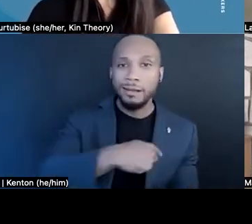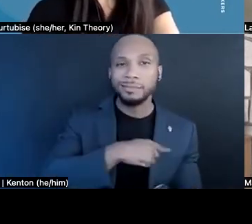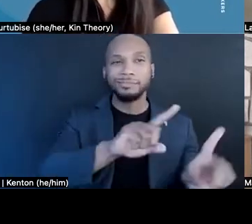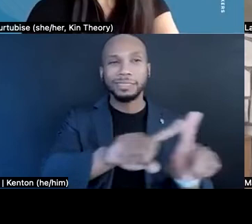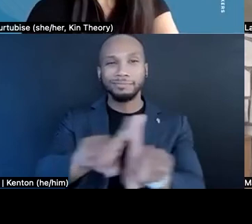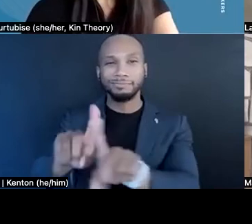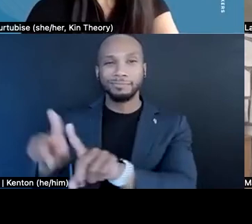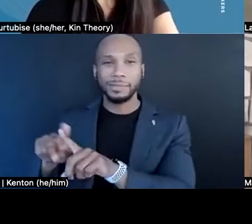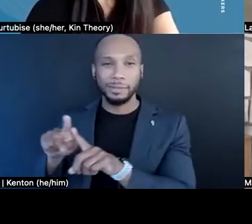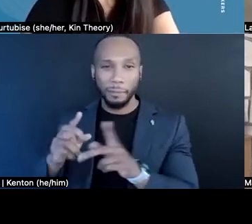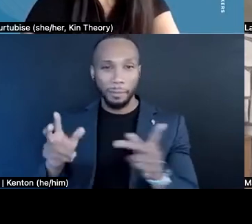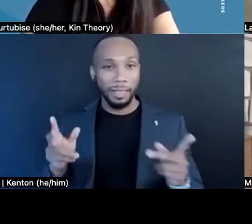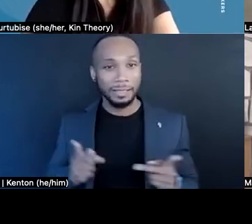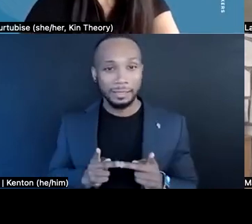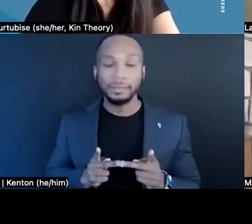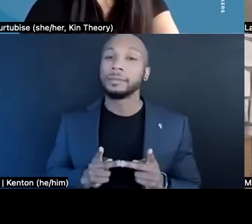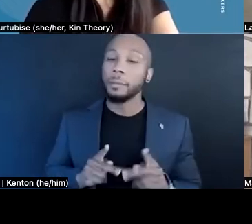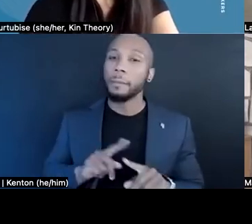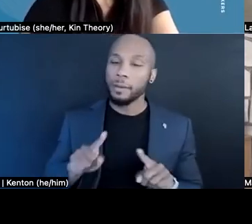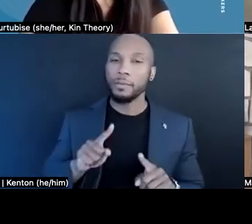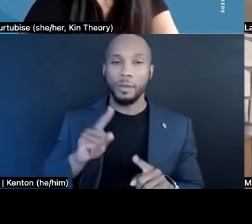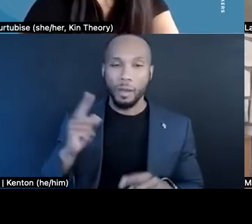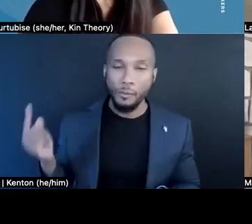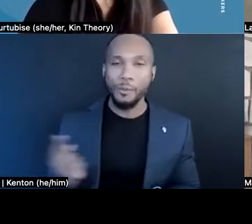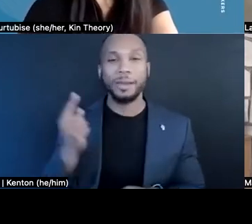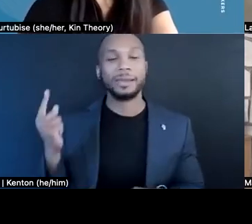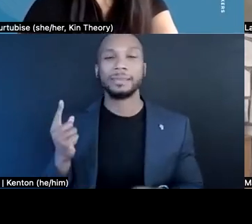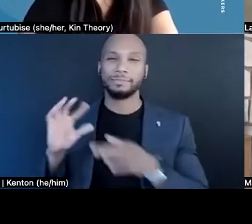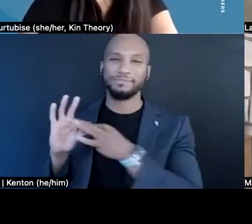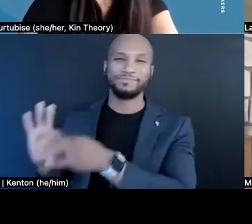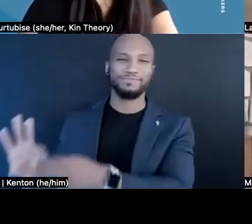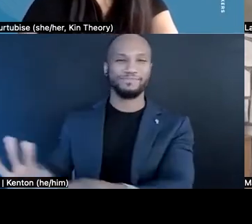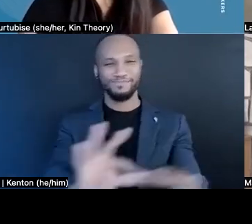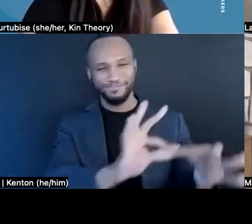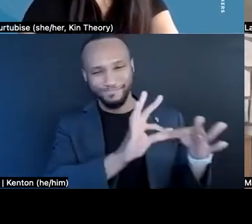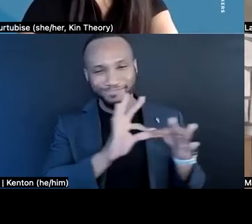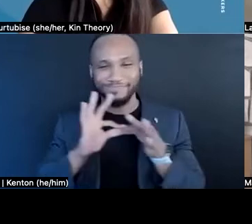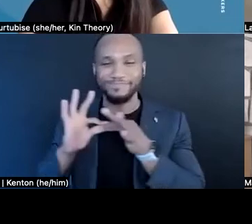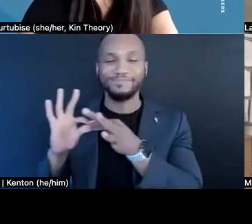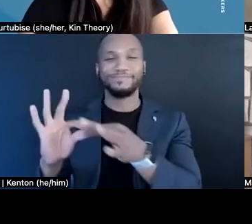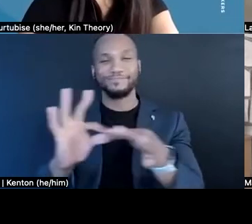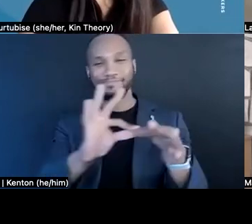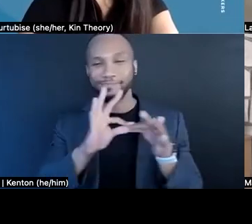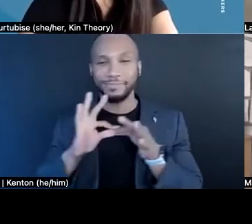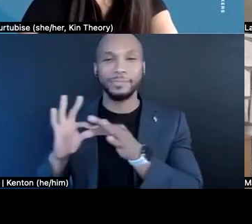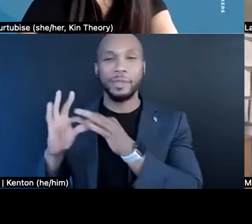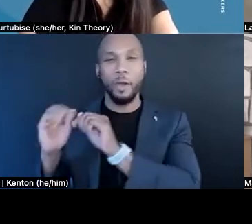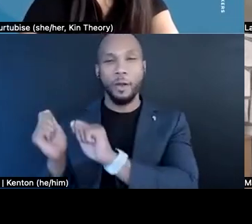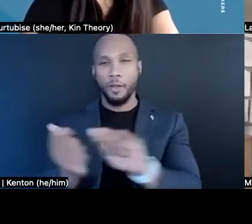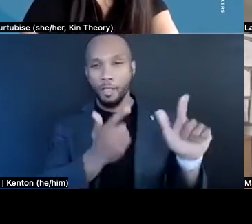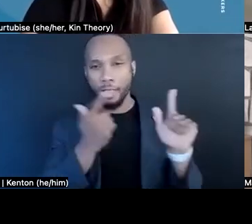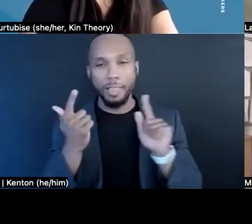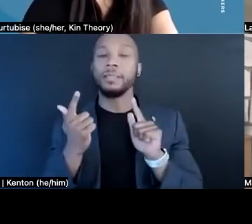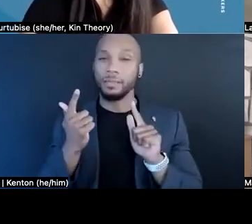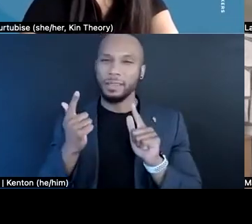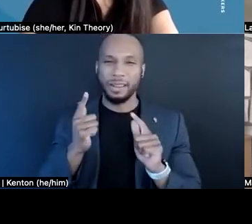territorios, pero que siempre estamos unidas, unidos, unides en una